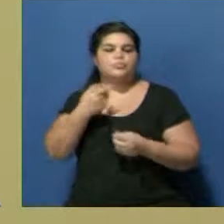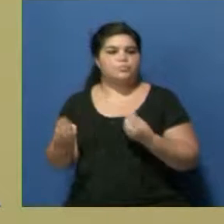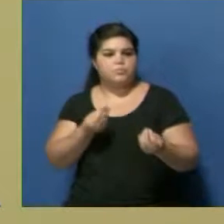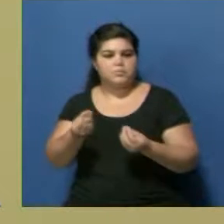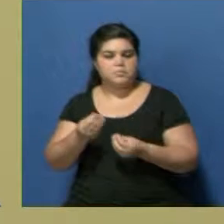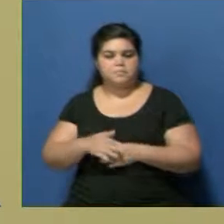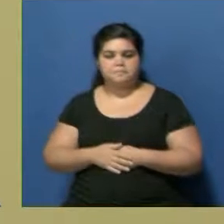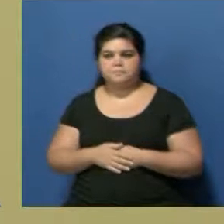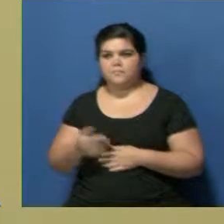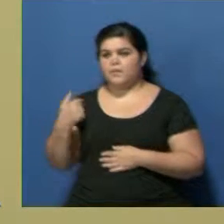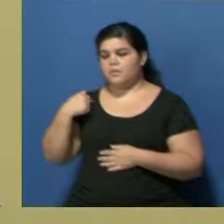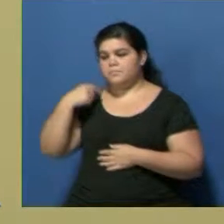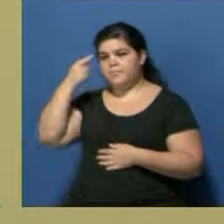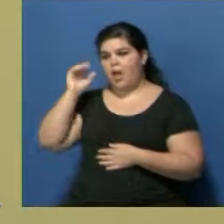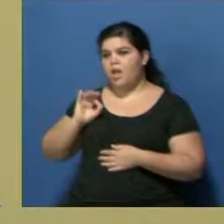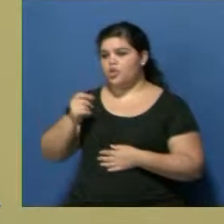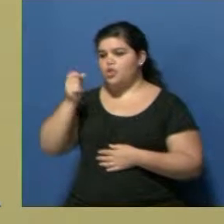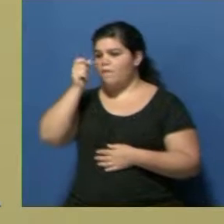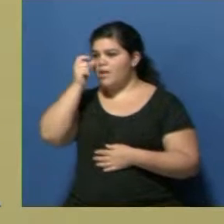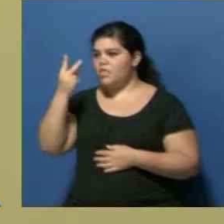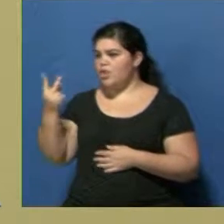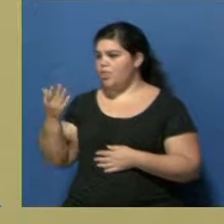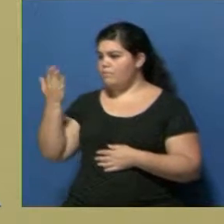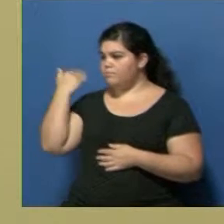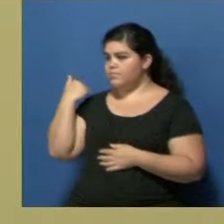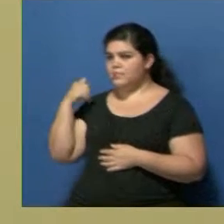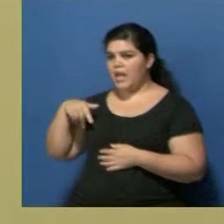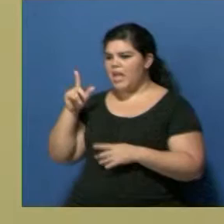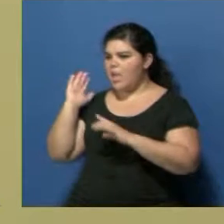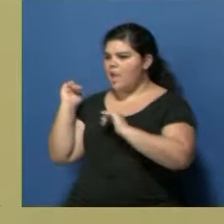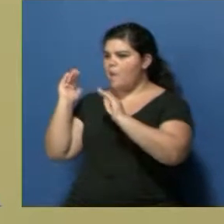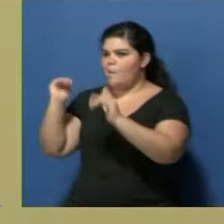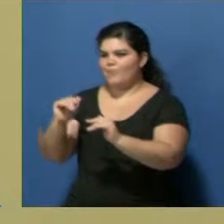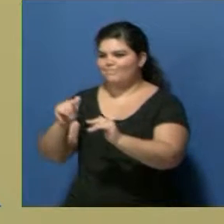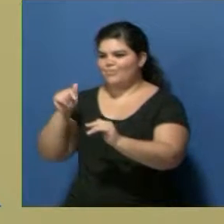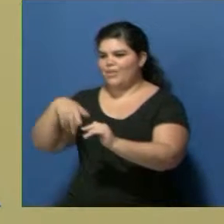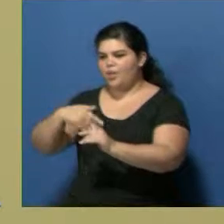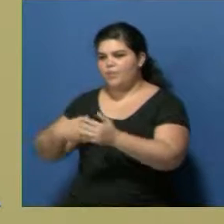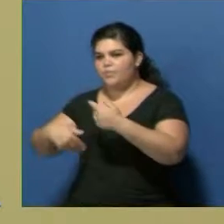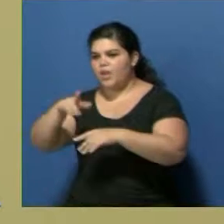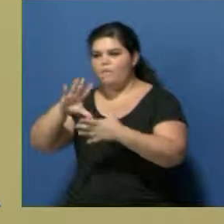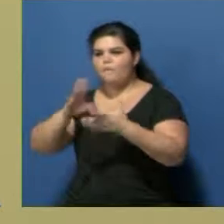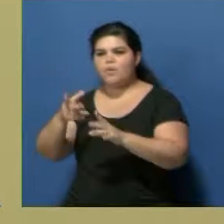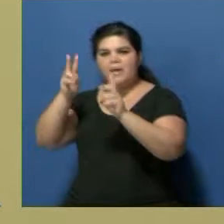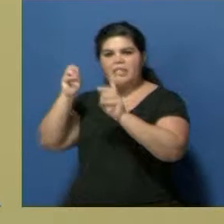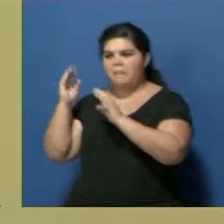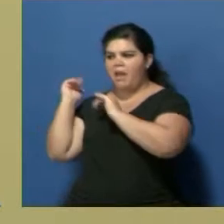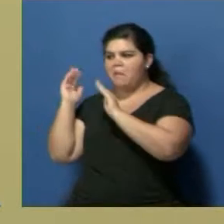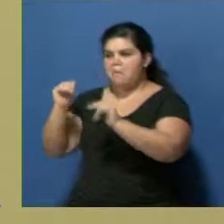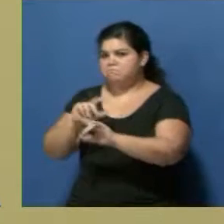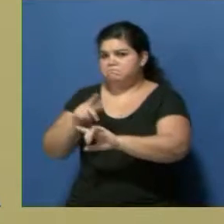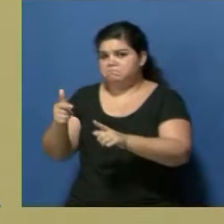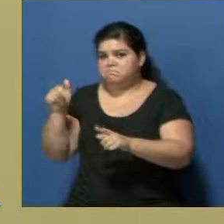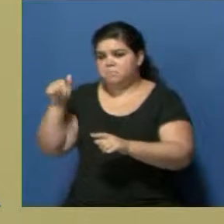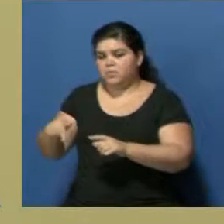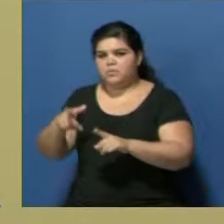que hace 22 años no era el contexto en el que vivimos ahora. Las cosas no se trataban de la misma manera. Confío en el